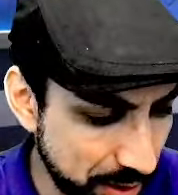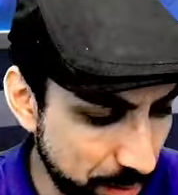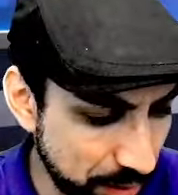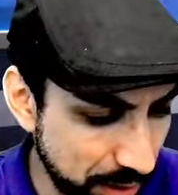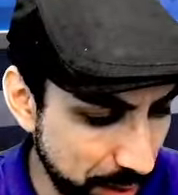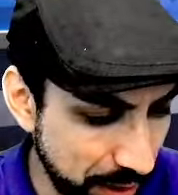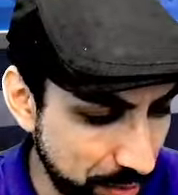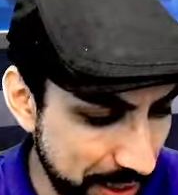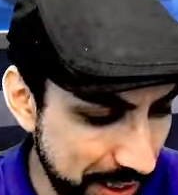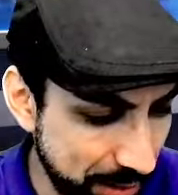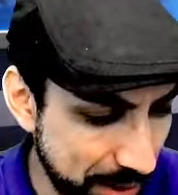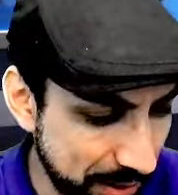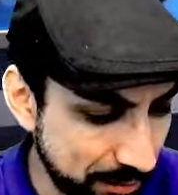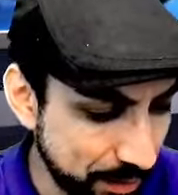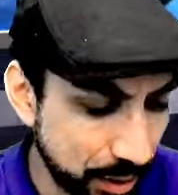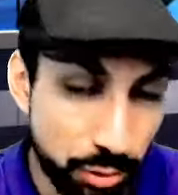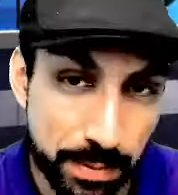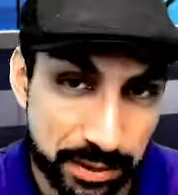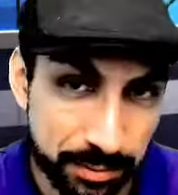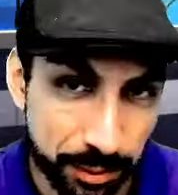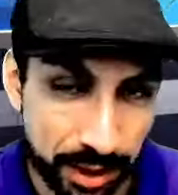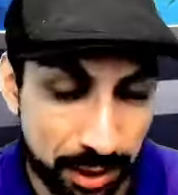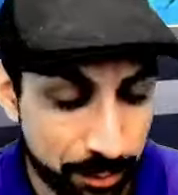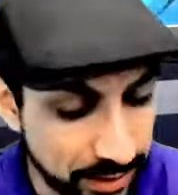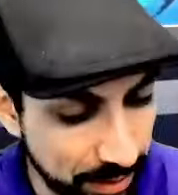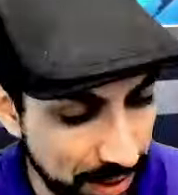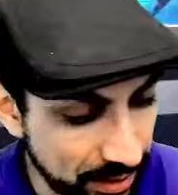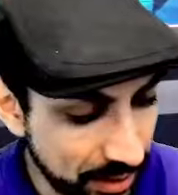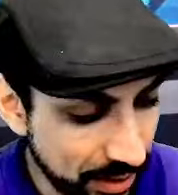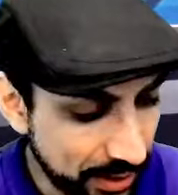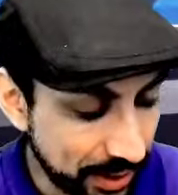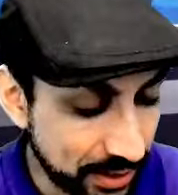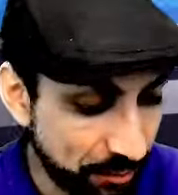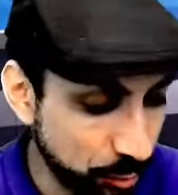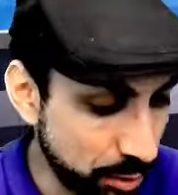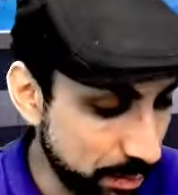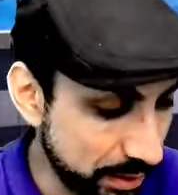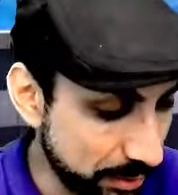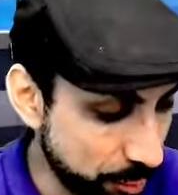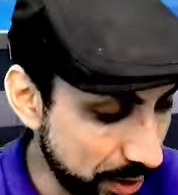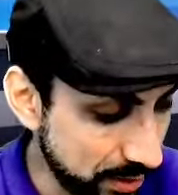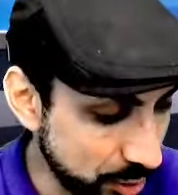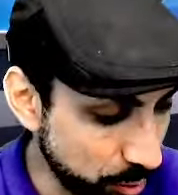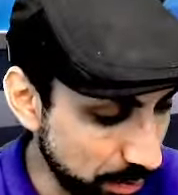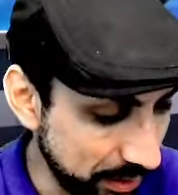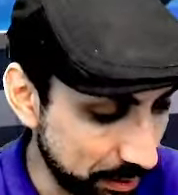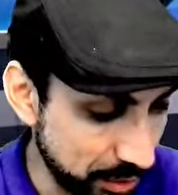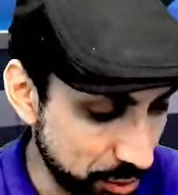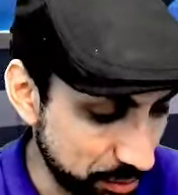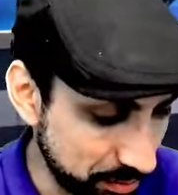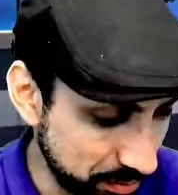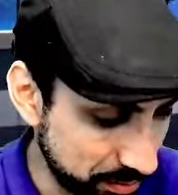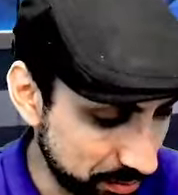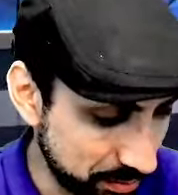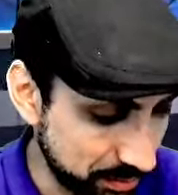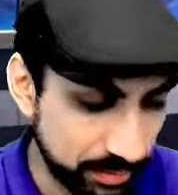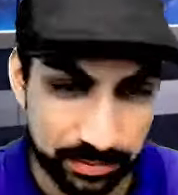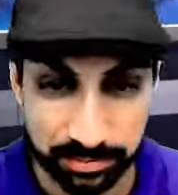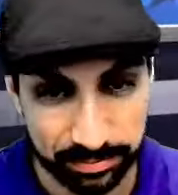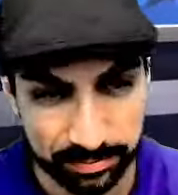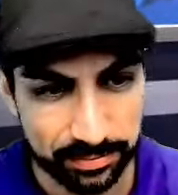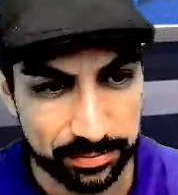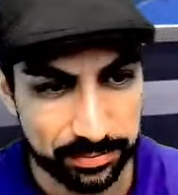a ver cómo se prendió el debate nuevamente por Kenia López Rabadán, que dice afortunadamente podría ser su última intervención.